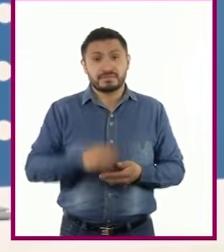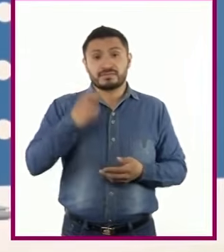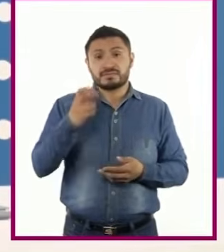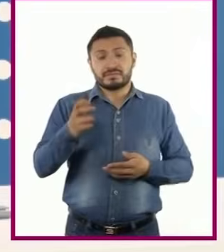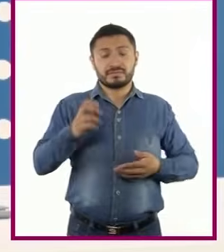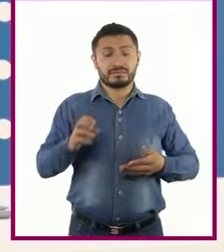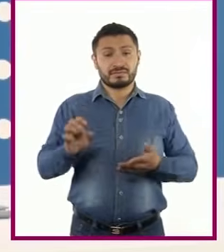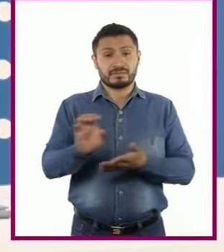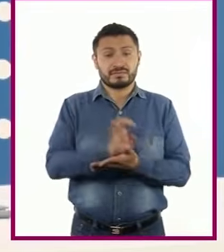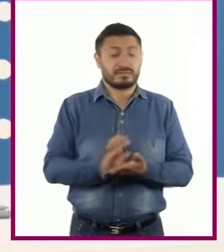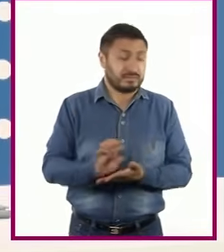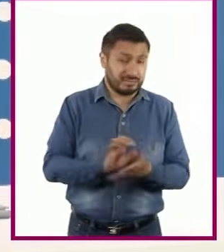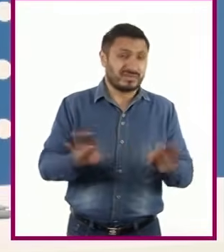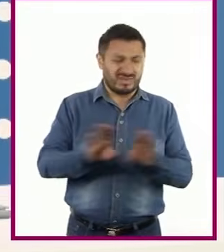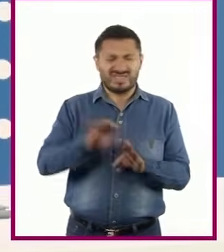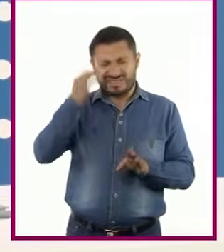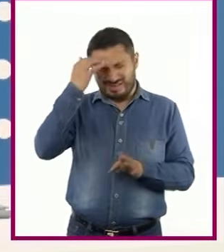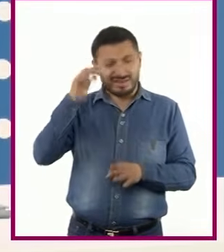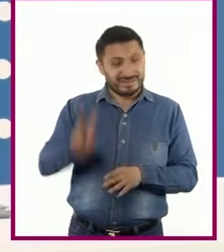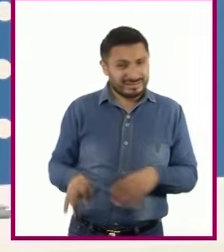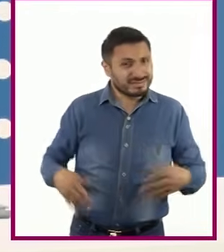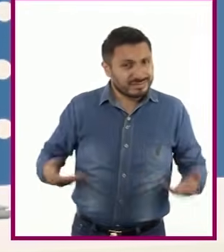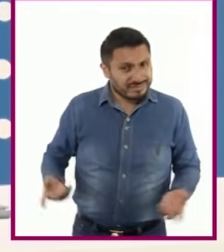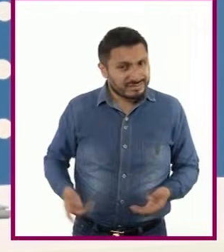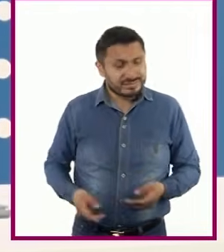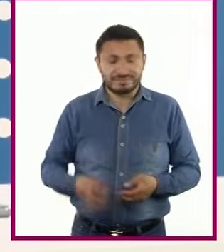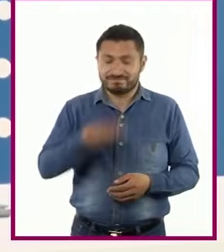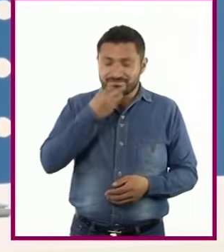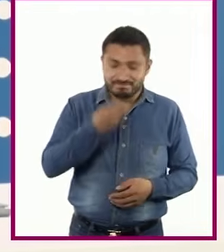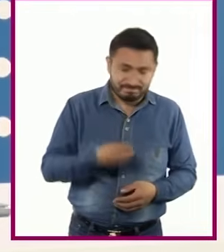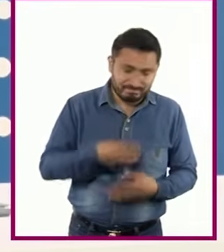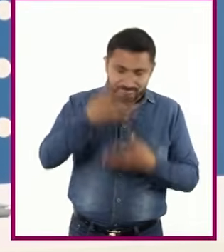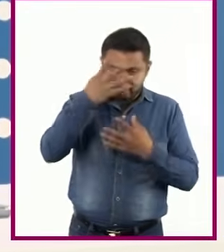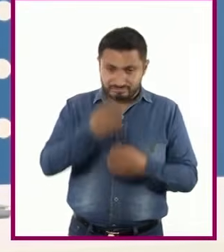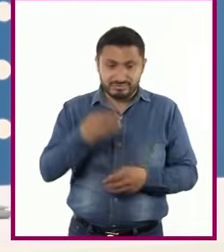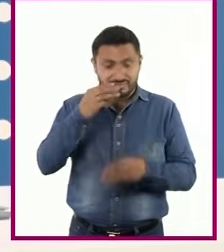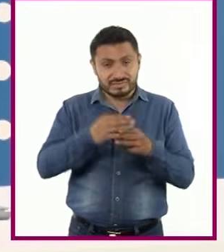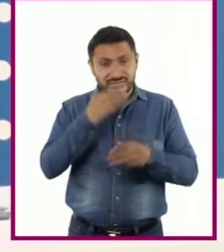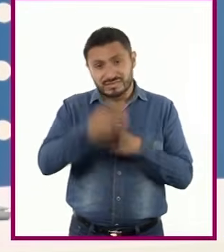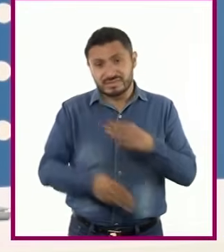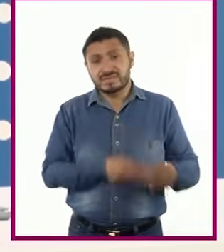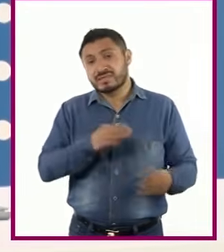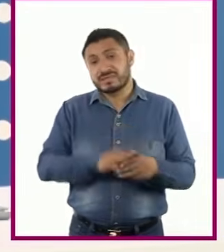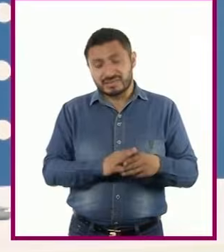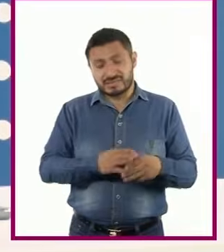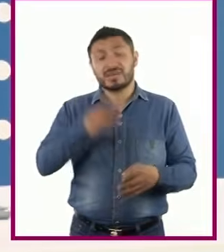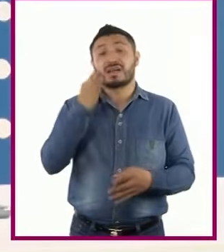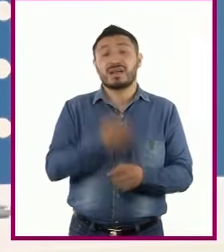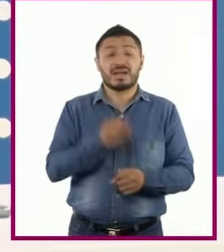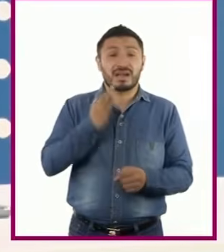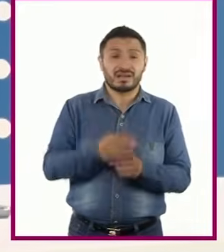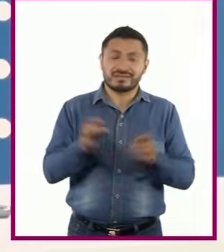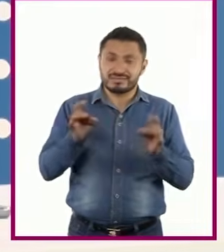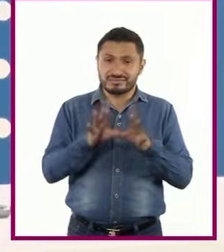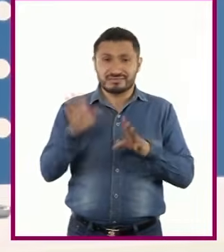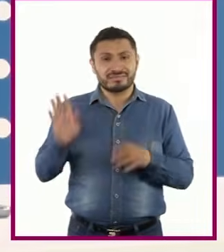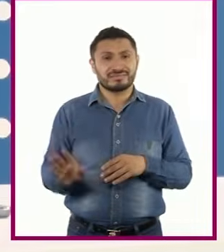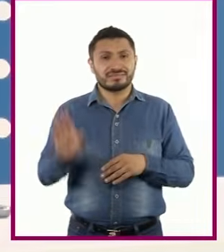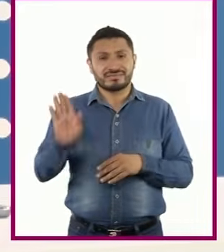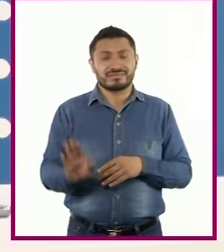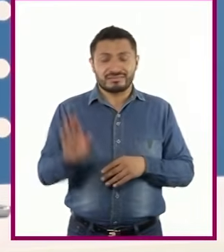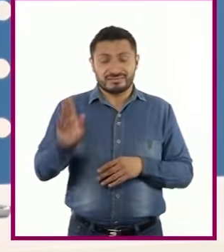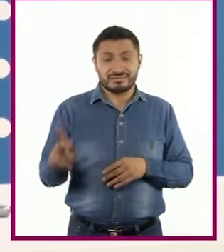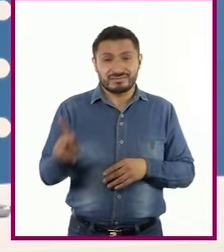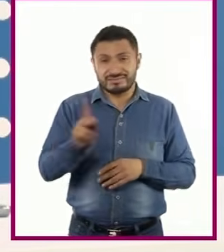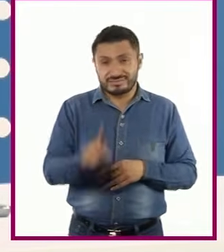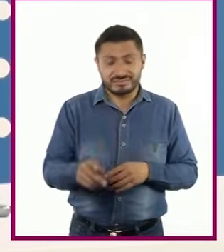escenario nos resulta familiar, ¿verdad? Lamentablemente, a nivel mundial, atravesamos una situación similar a la